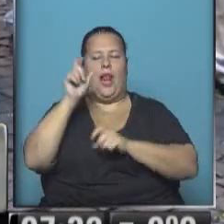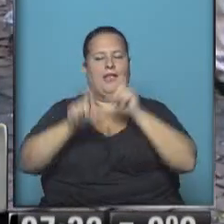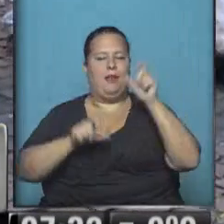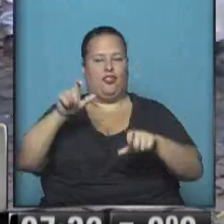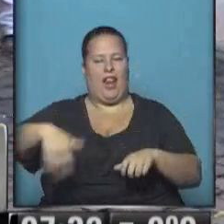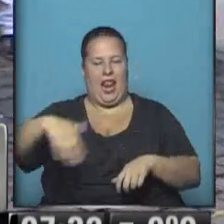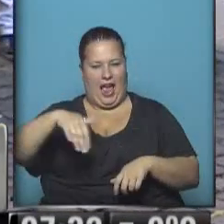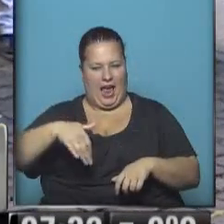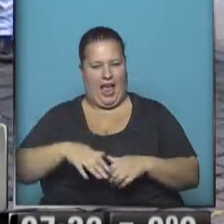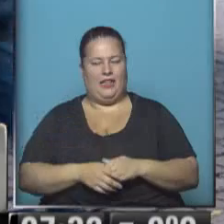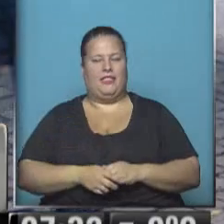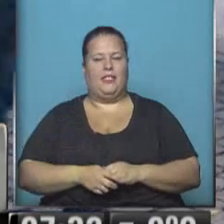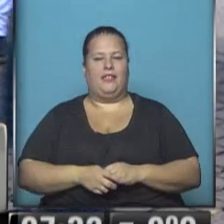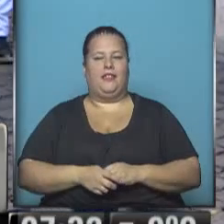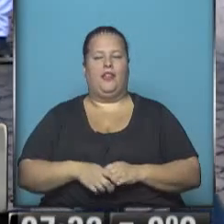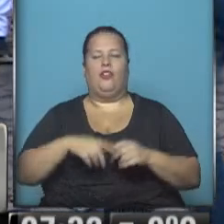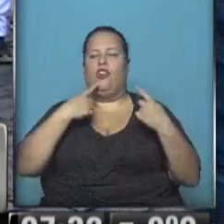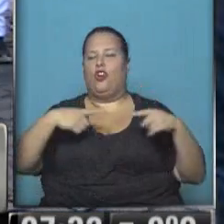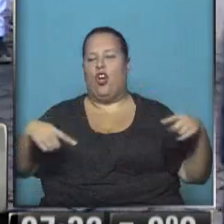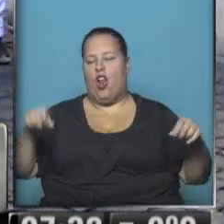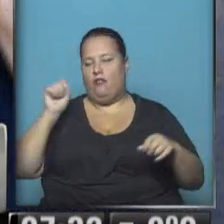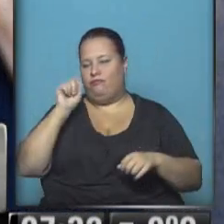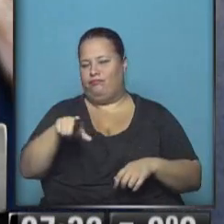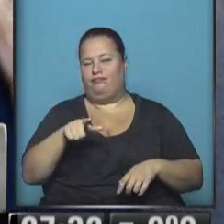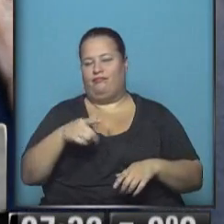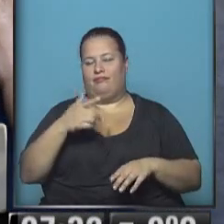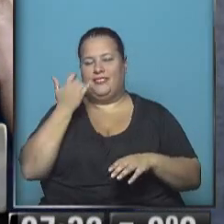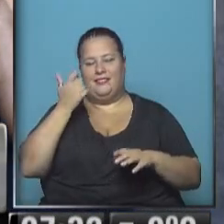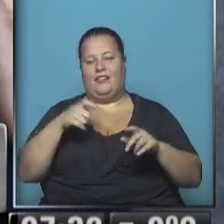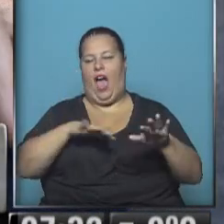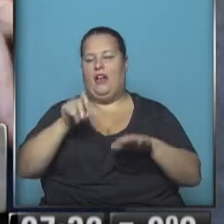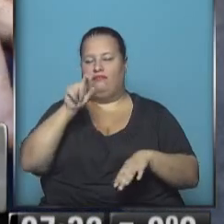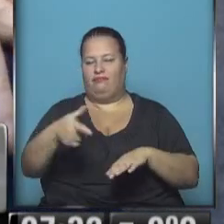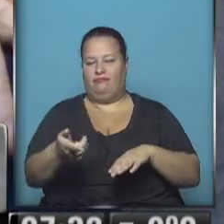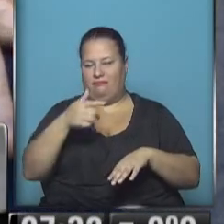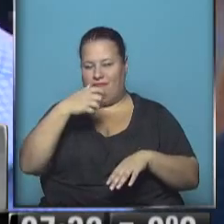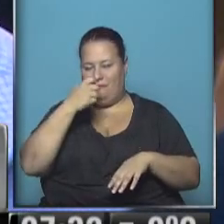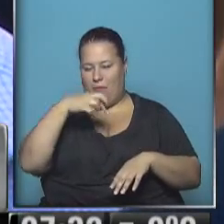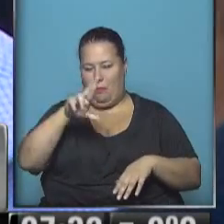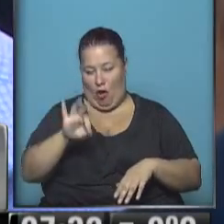en la calle, con los colores que caracterizan ya estas actividades.